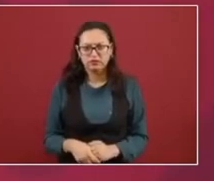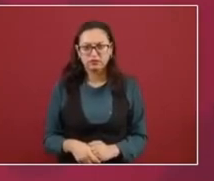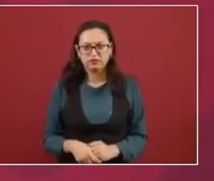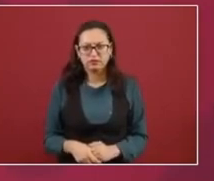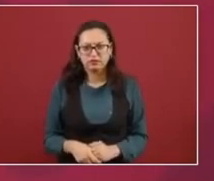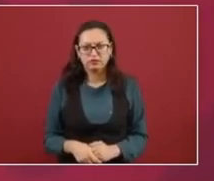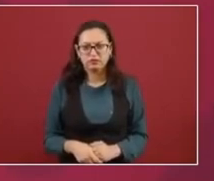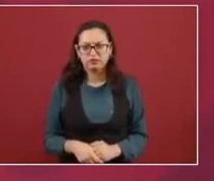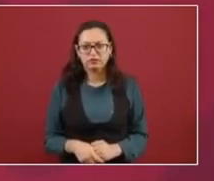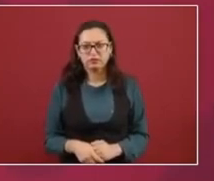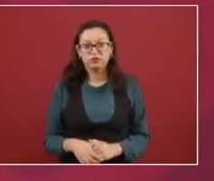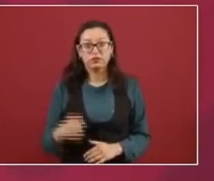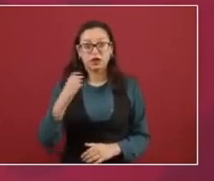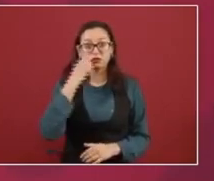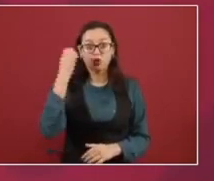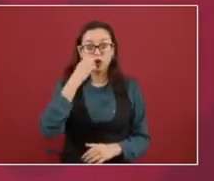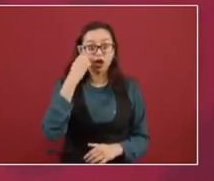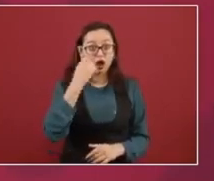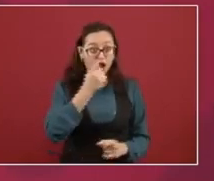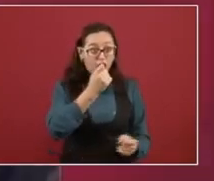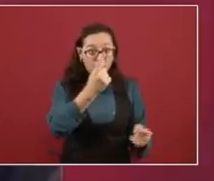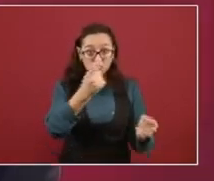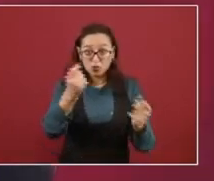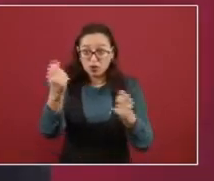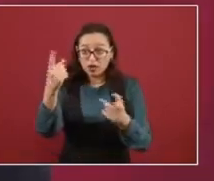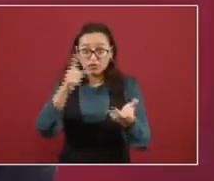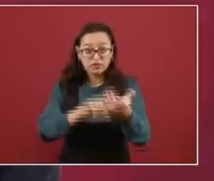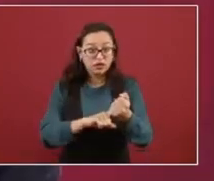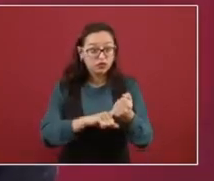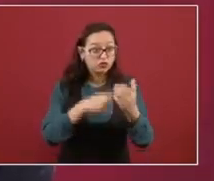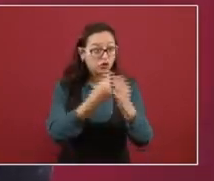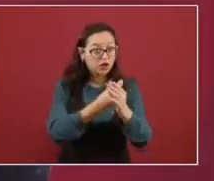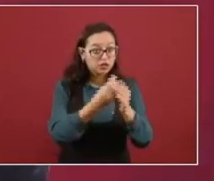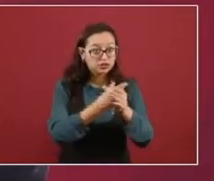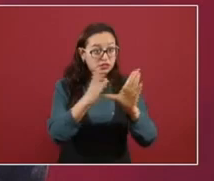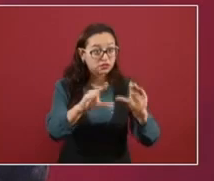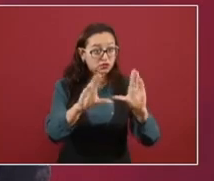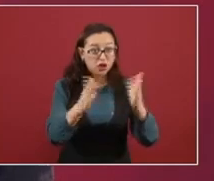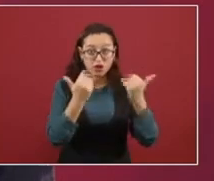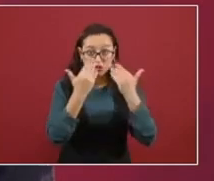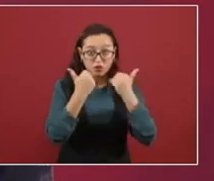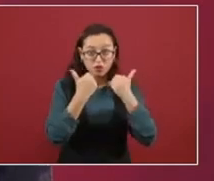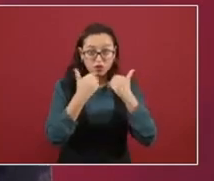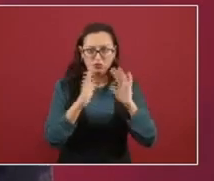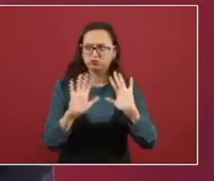escuelas en donde no haya clases, aquí en la ciudad y en otros estados.